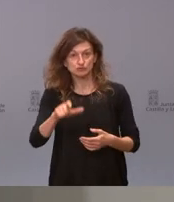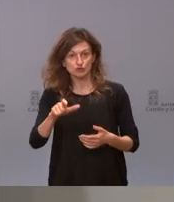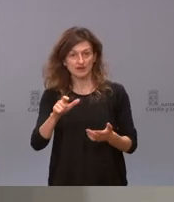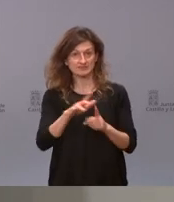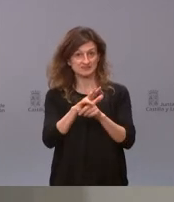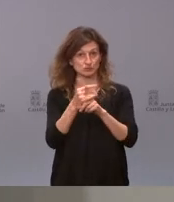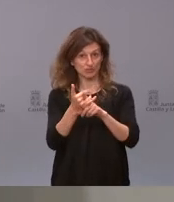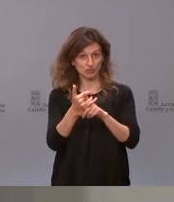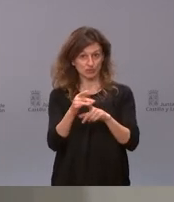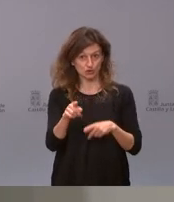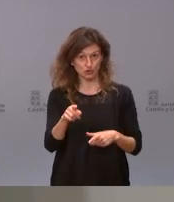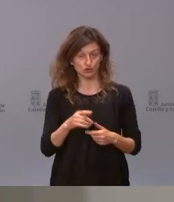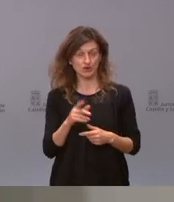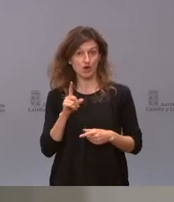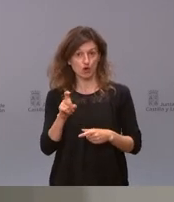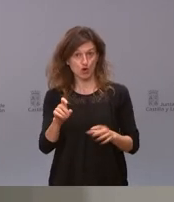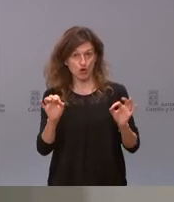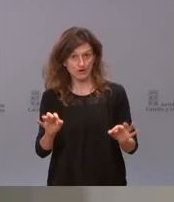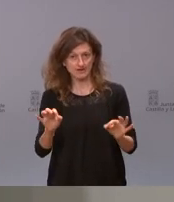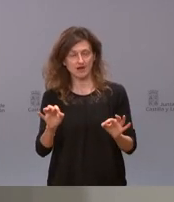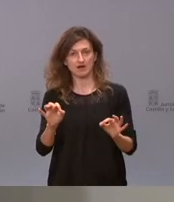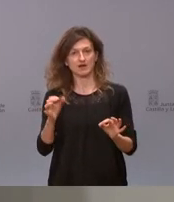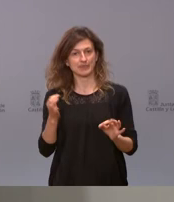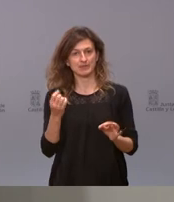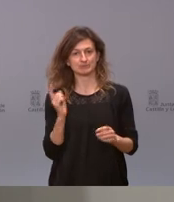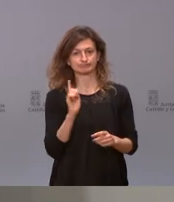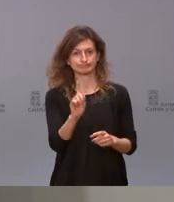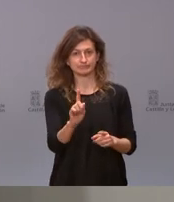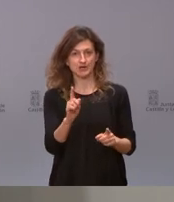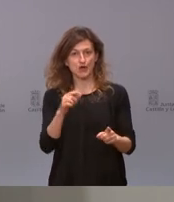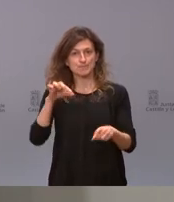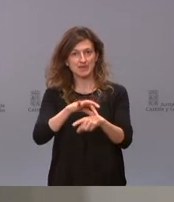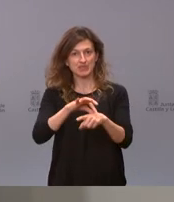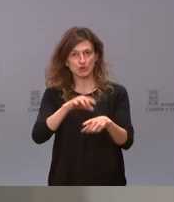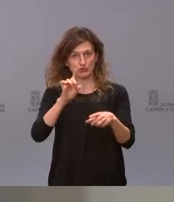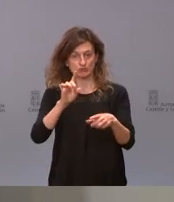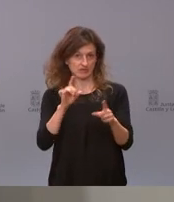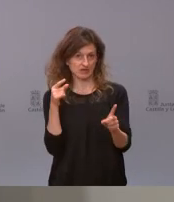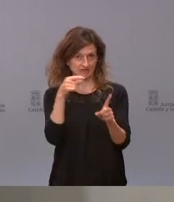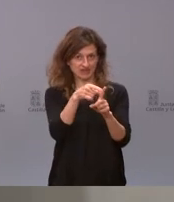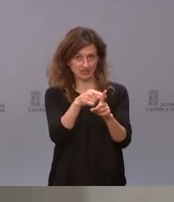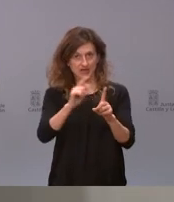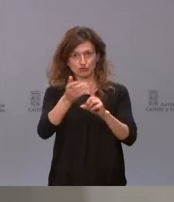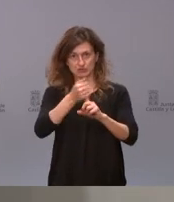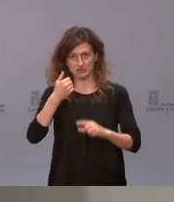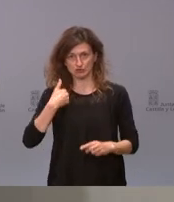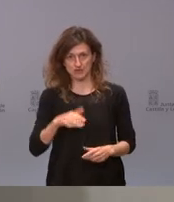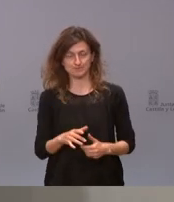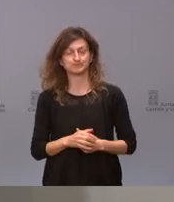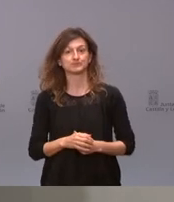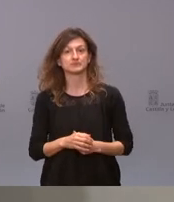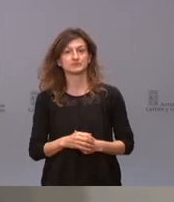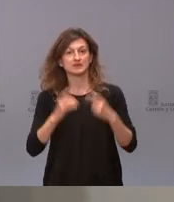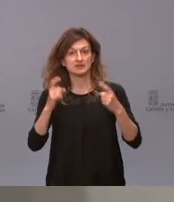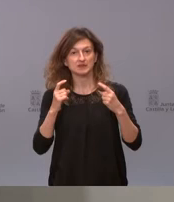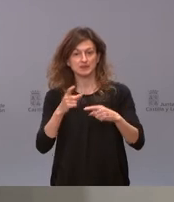situación oncológica tengan un oncólogo de referencia y eso ahora mismo está conseguido y se intenta a medio